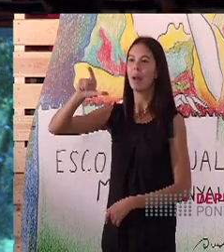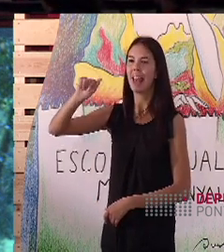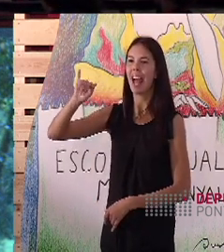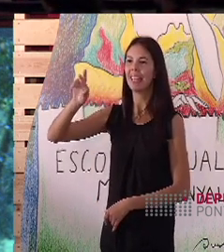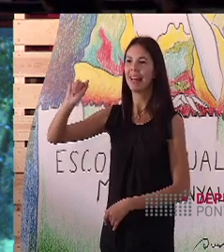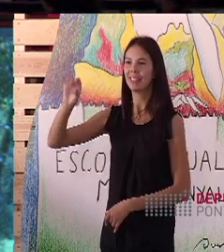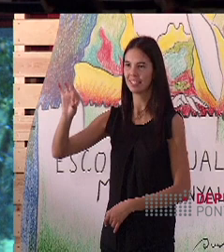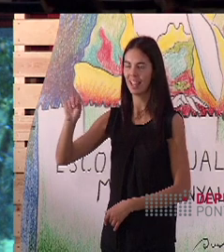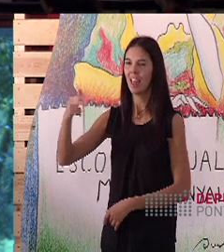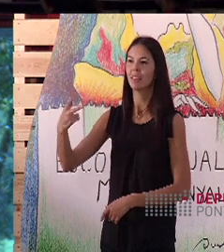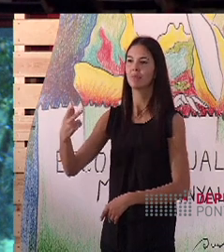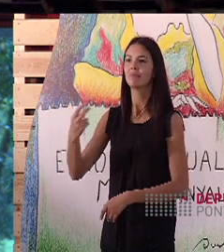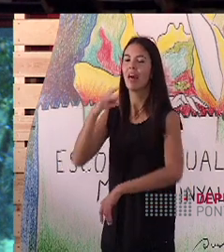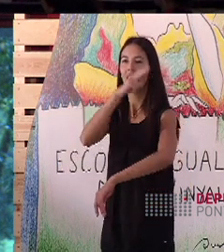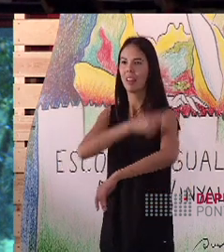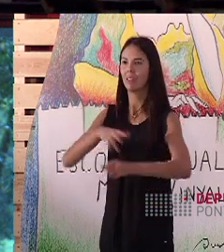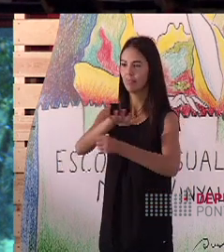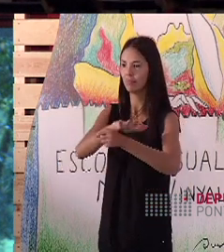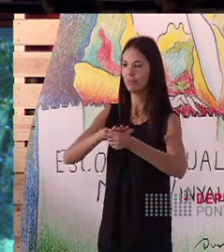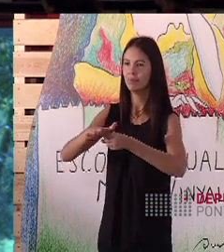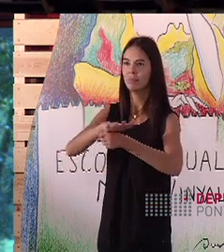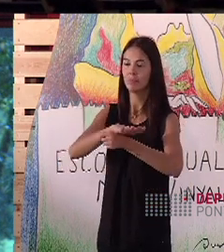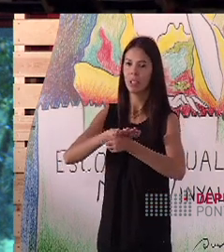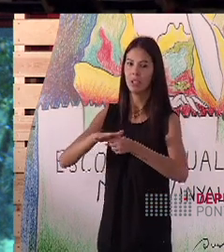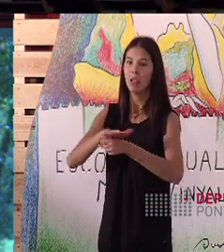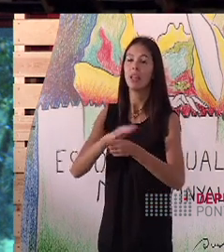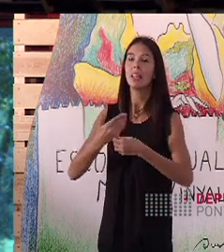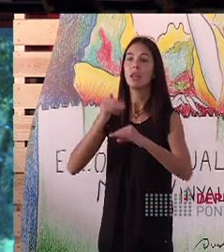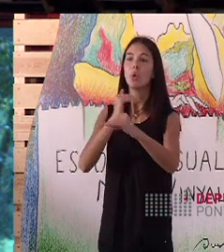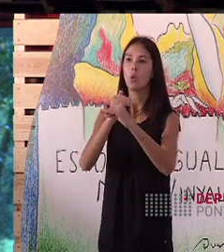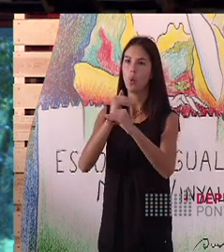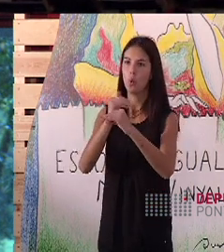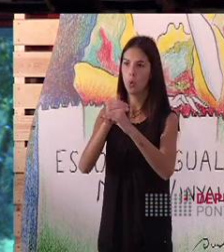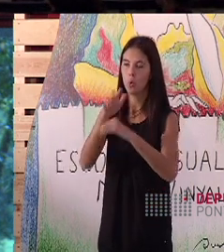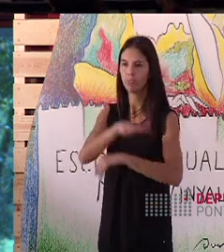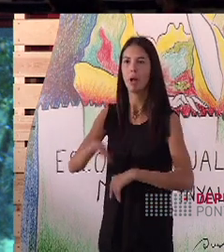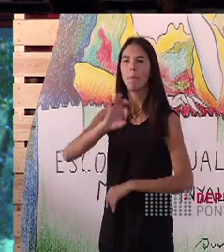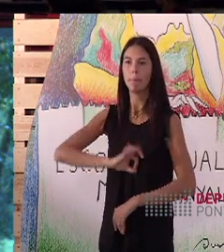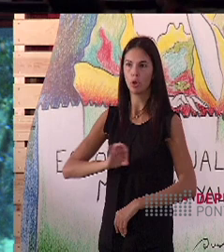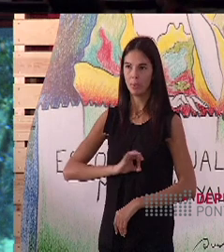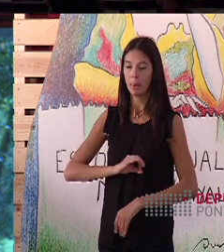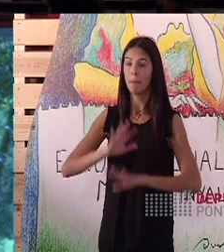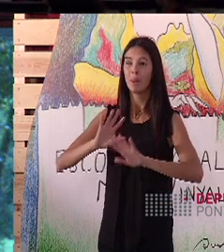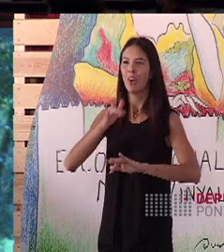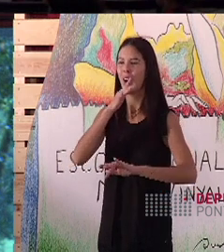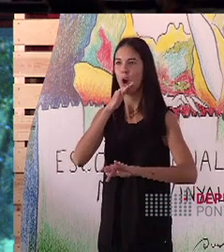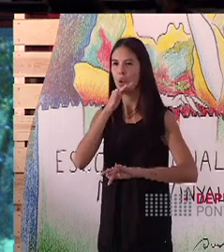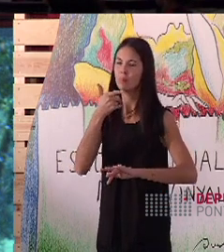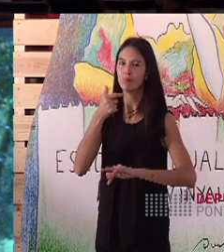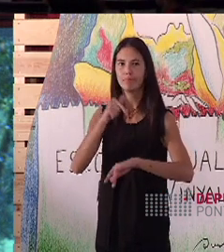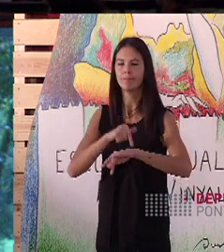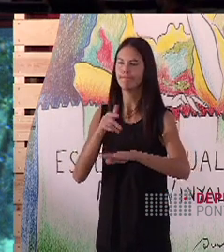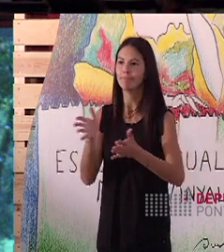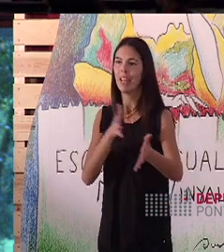é a delegada da área de igualdade da Deputación de Pontevedra. Isaura está pasando por